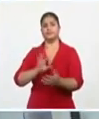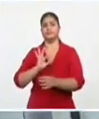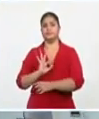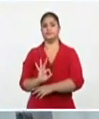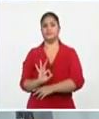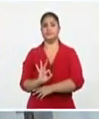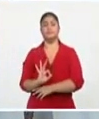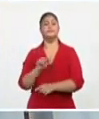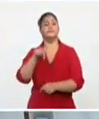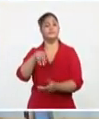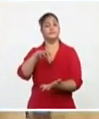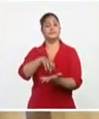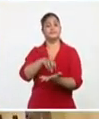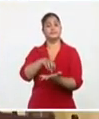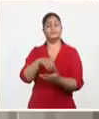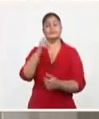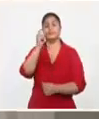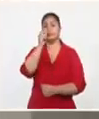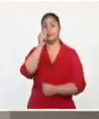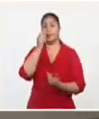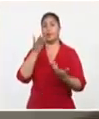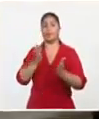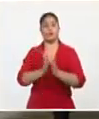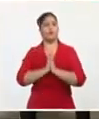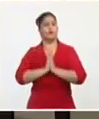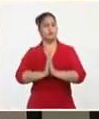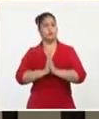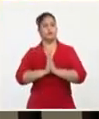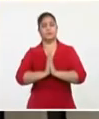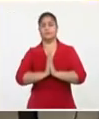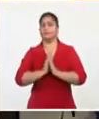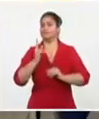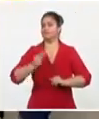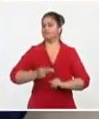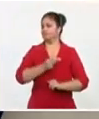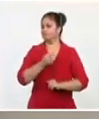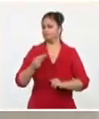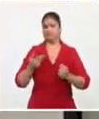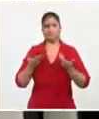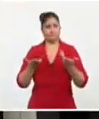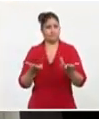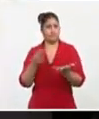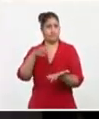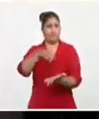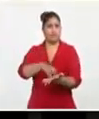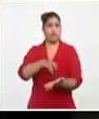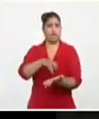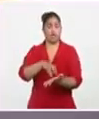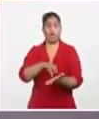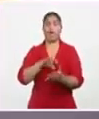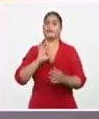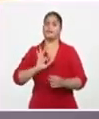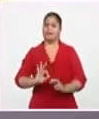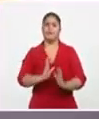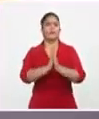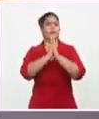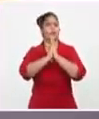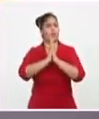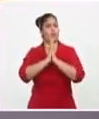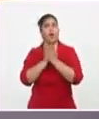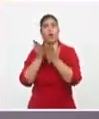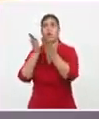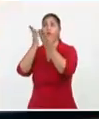venerados por los cubanos. El padre Rogelio, párroco del poblado, acompaña con sus rezos a las